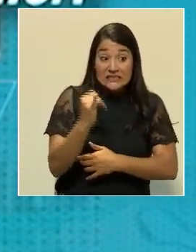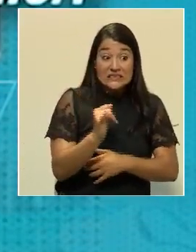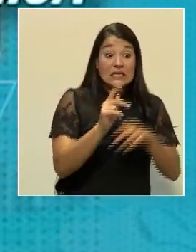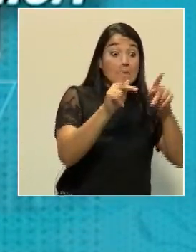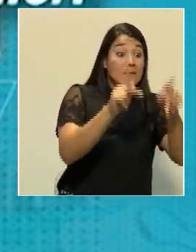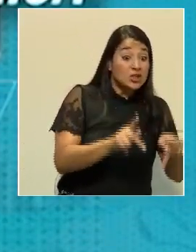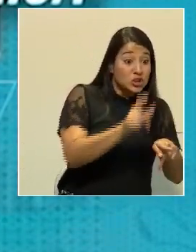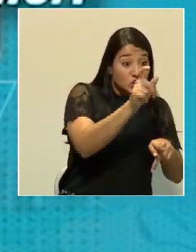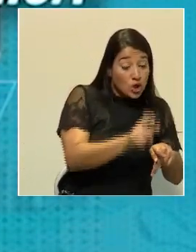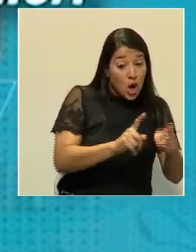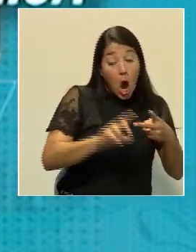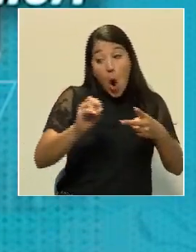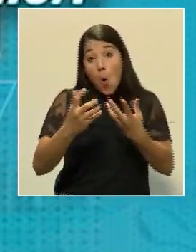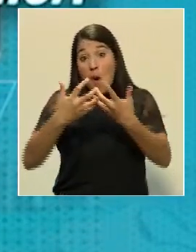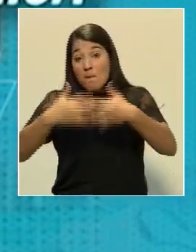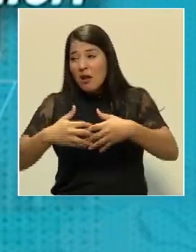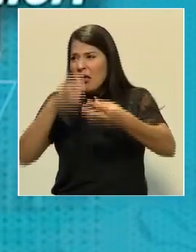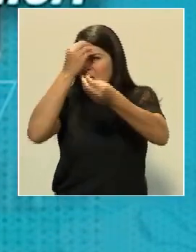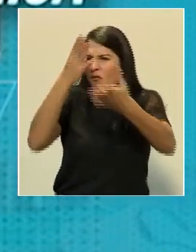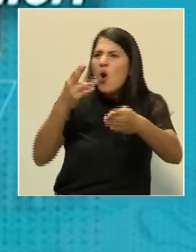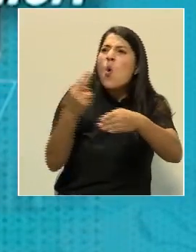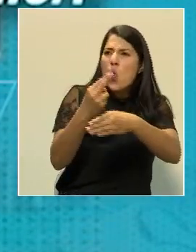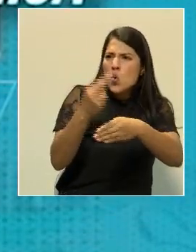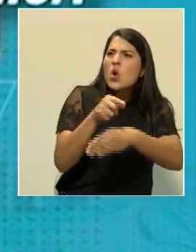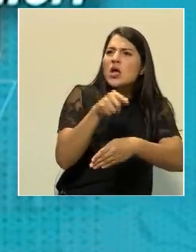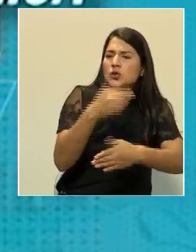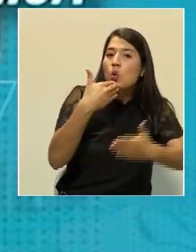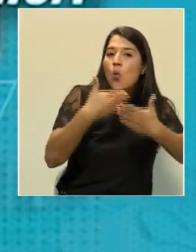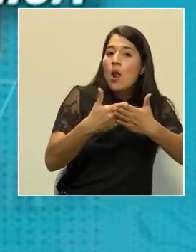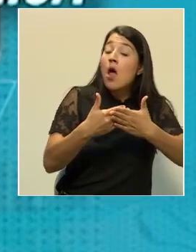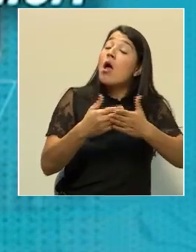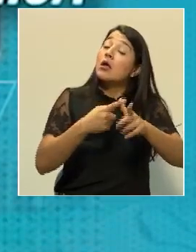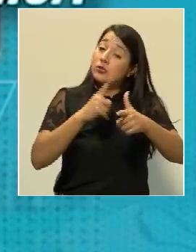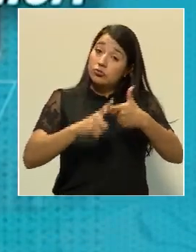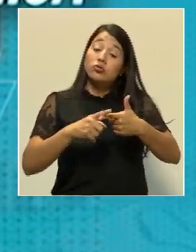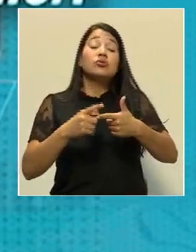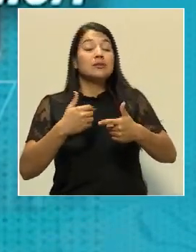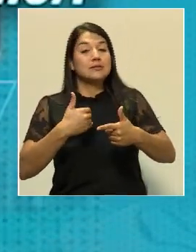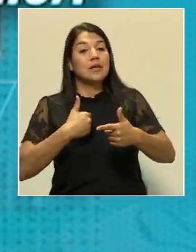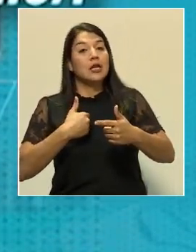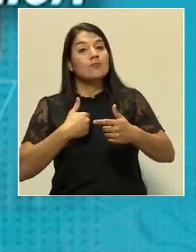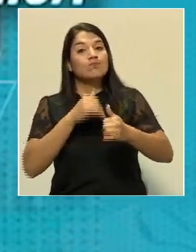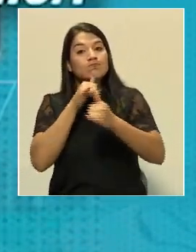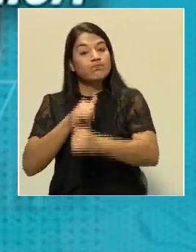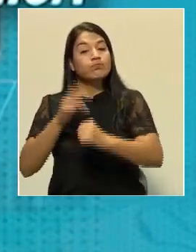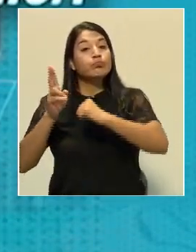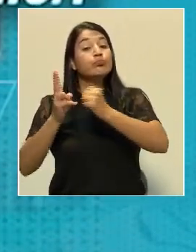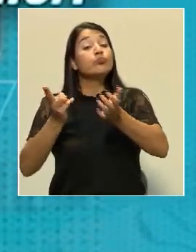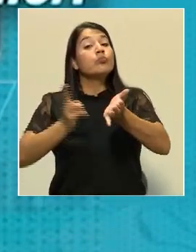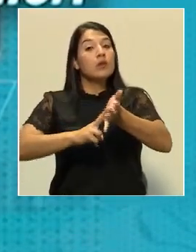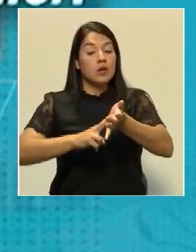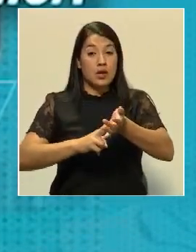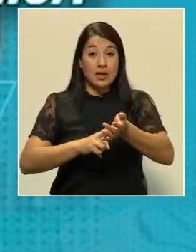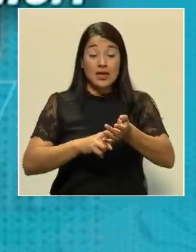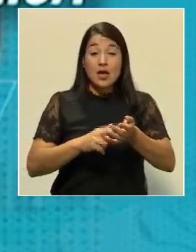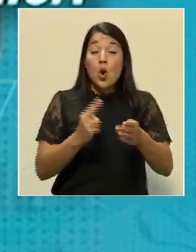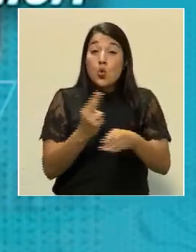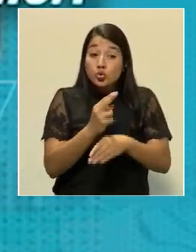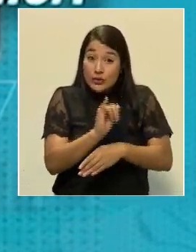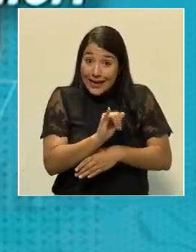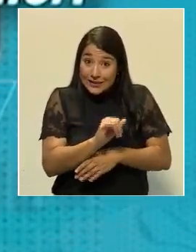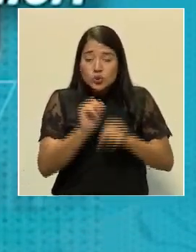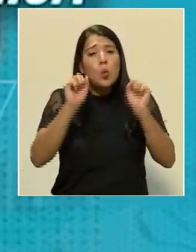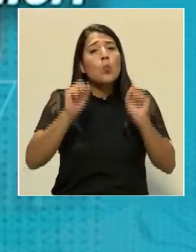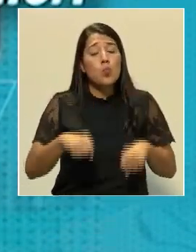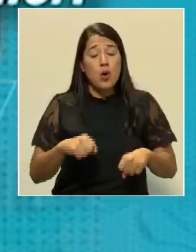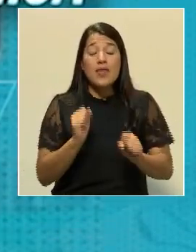así lo hagan se expondrán a las medidas y sanciones correspondientes. El ingerir clorito de sodio y dióxido de cloro puede